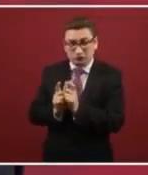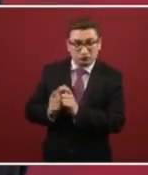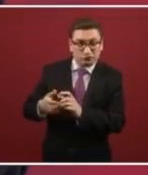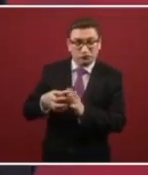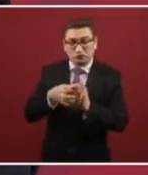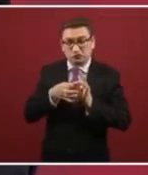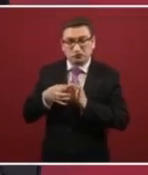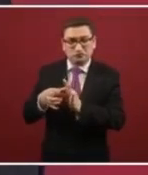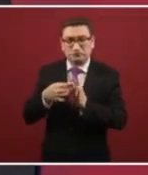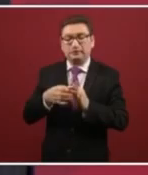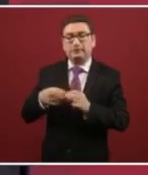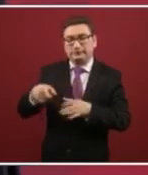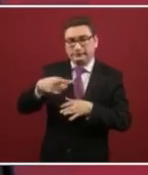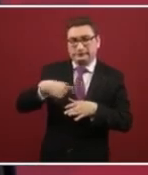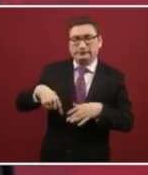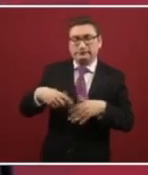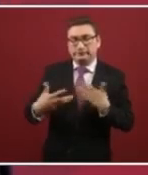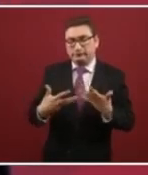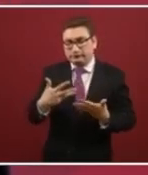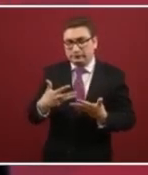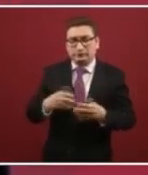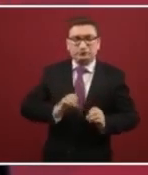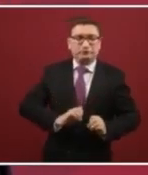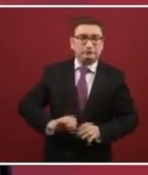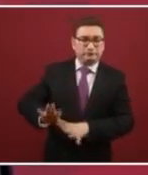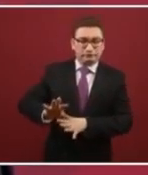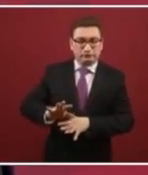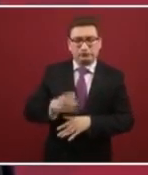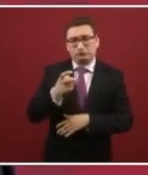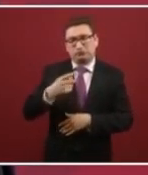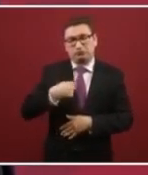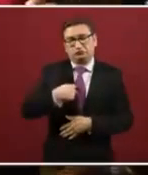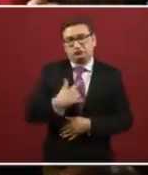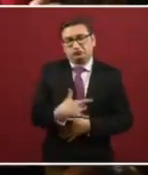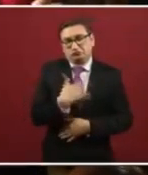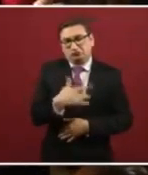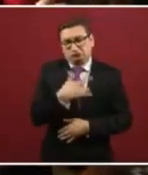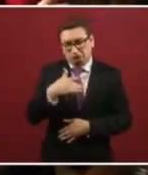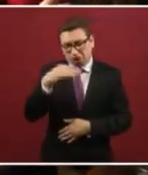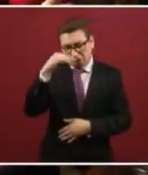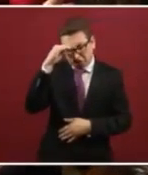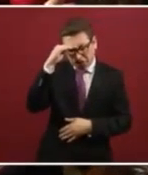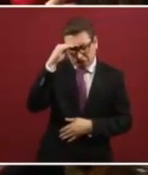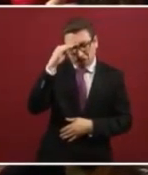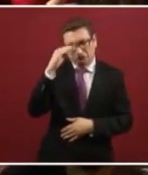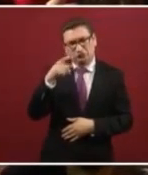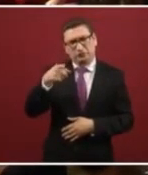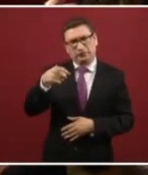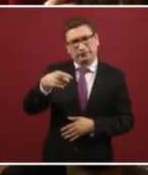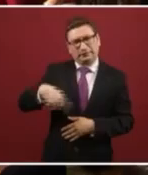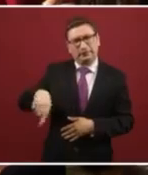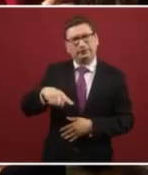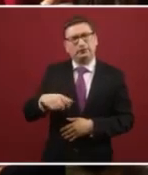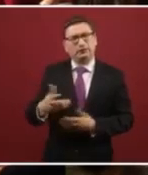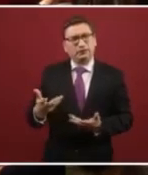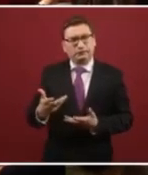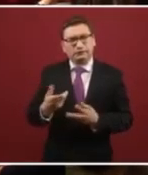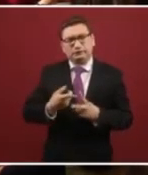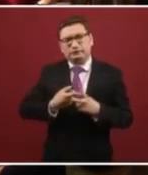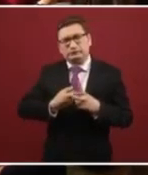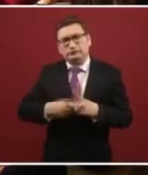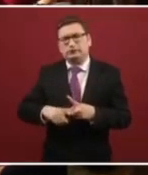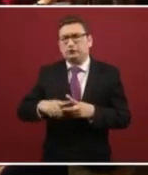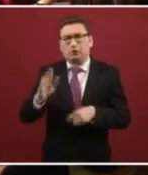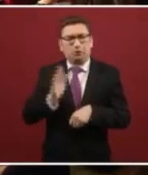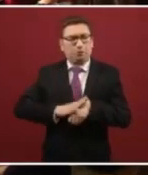esto cálculo que se presentó